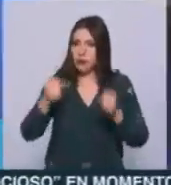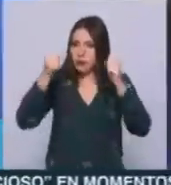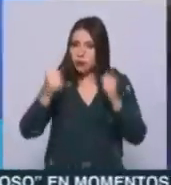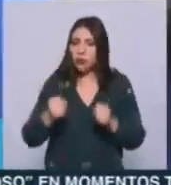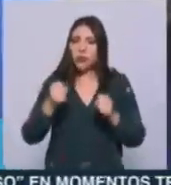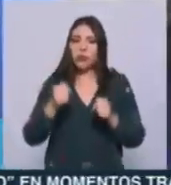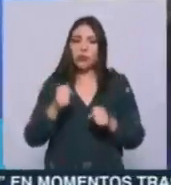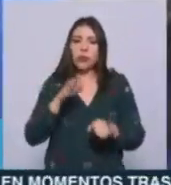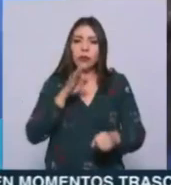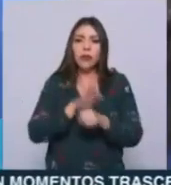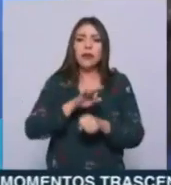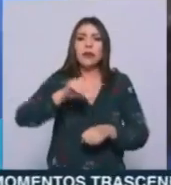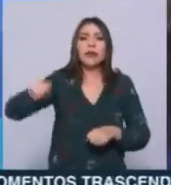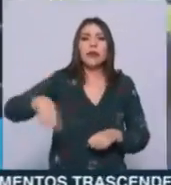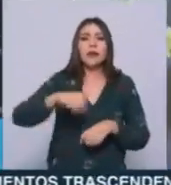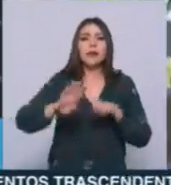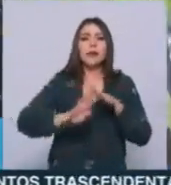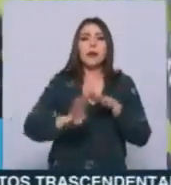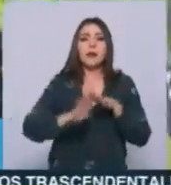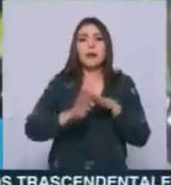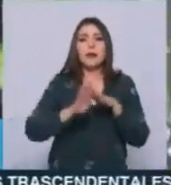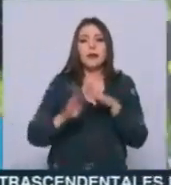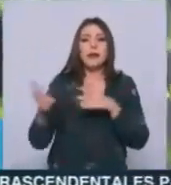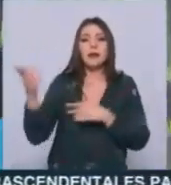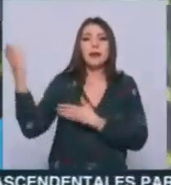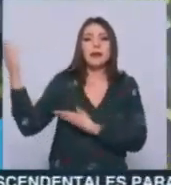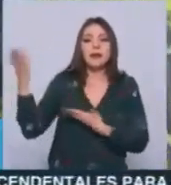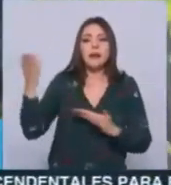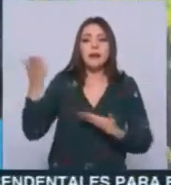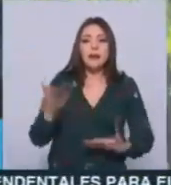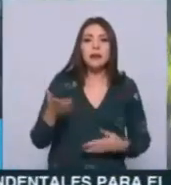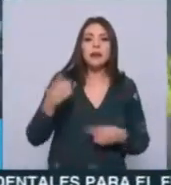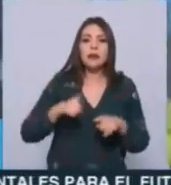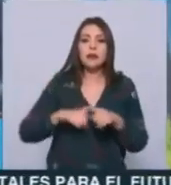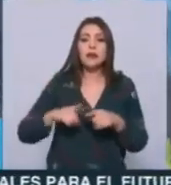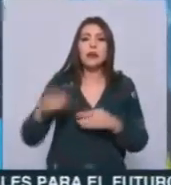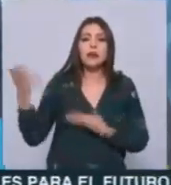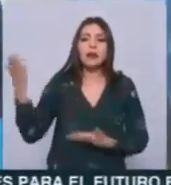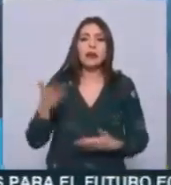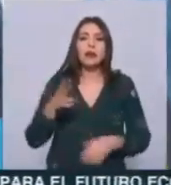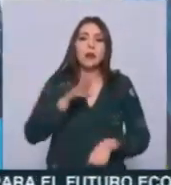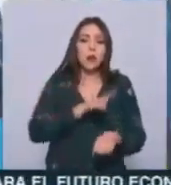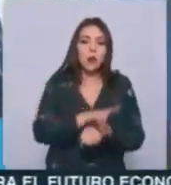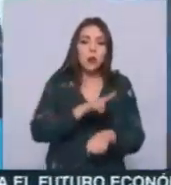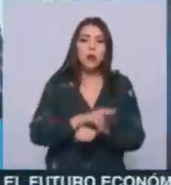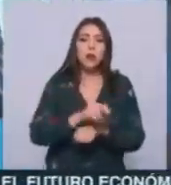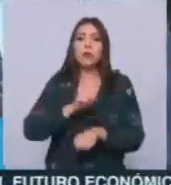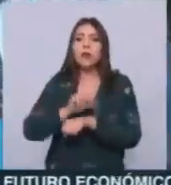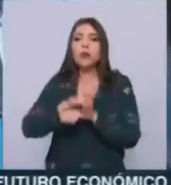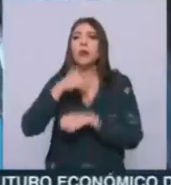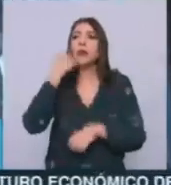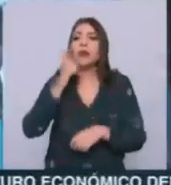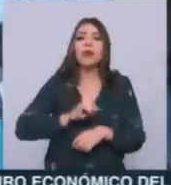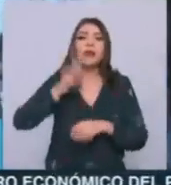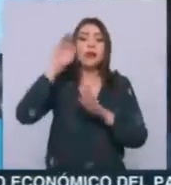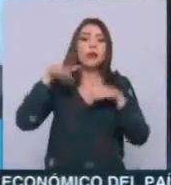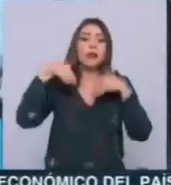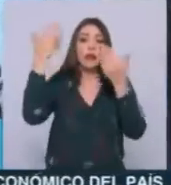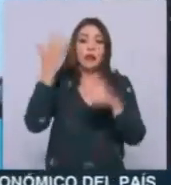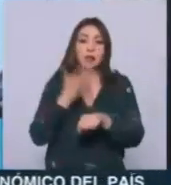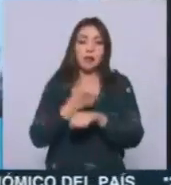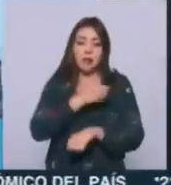todos aquellos migrantes que vienen de Honduras, de El Salvador, para buscar el sueño americano. bueno, uno de